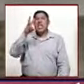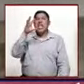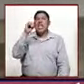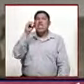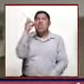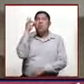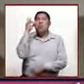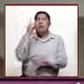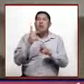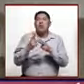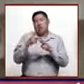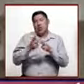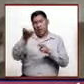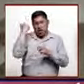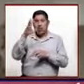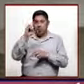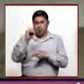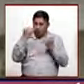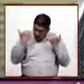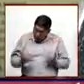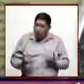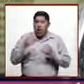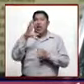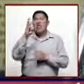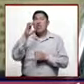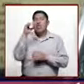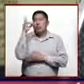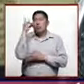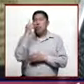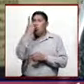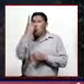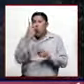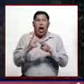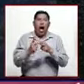kilo. Antes era 50, ahora es 60 pesos.